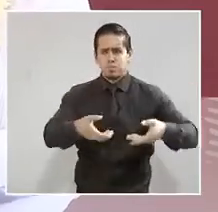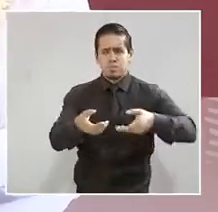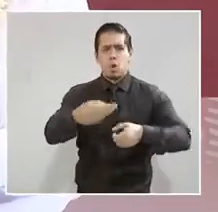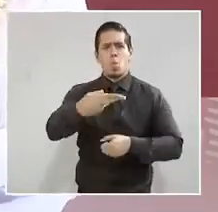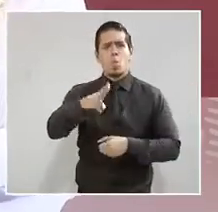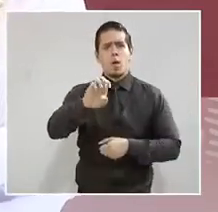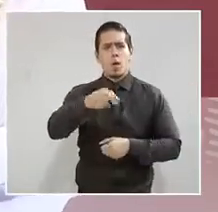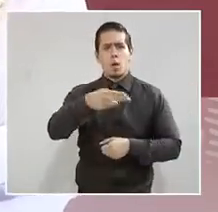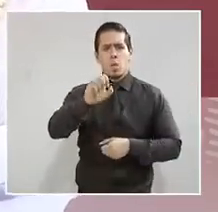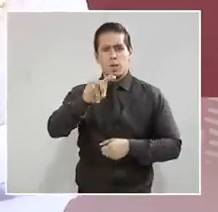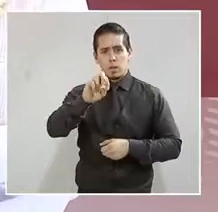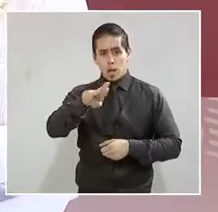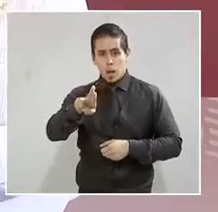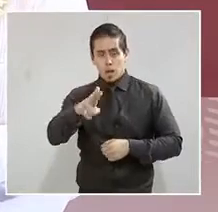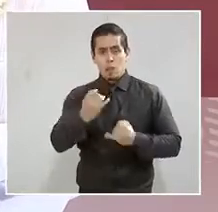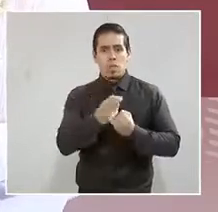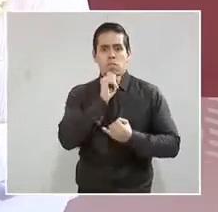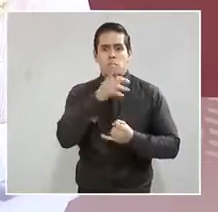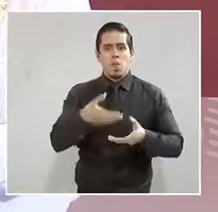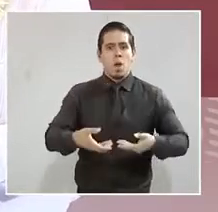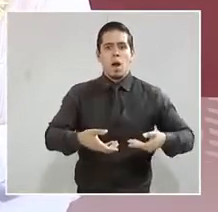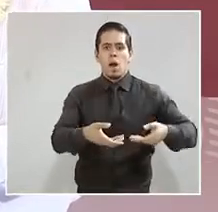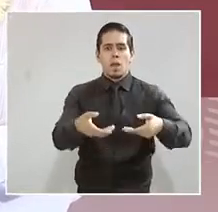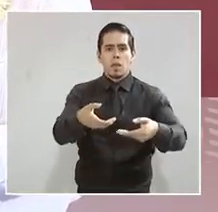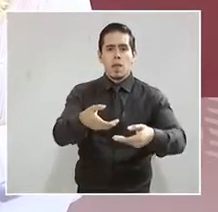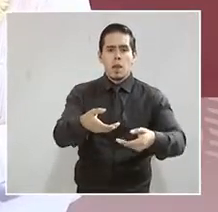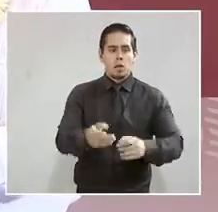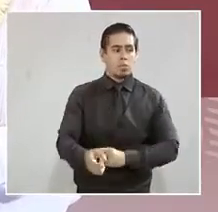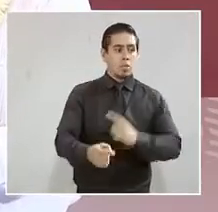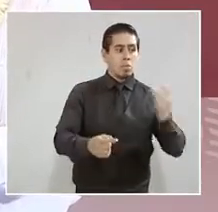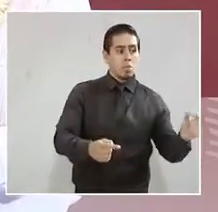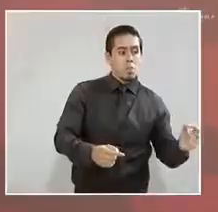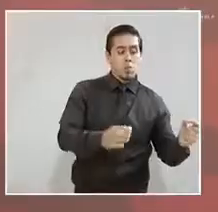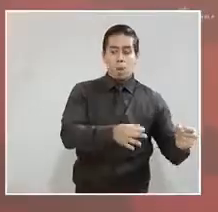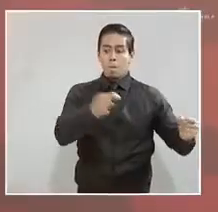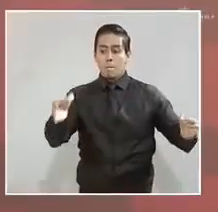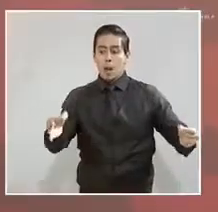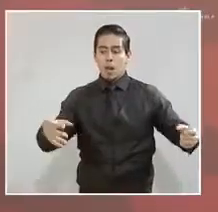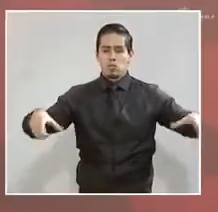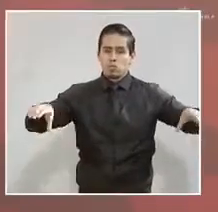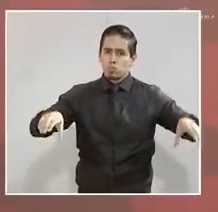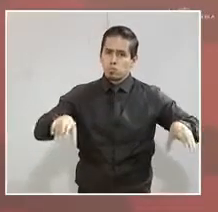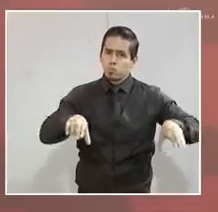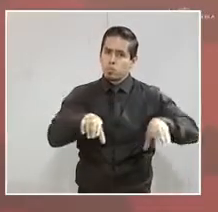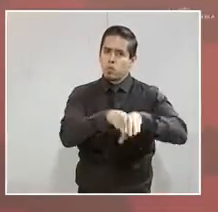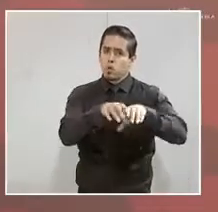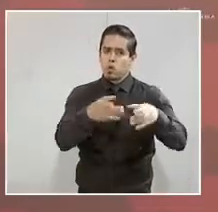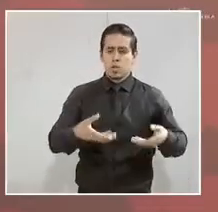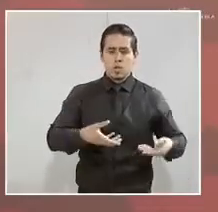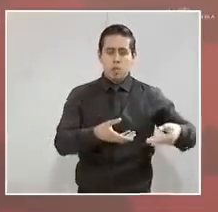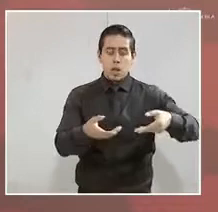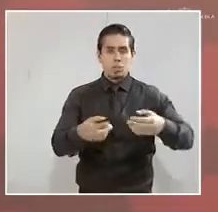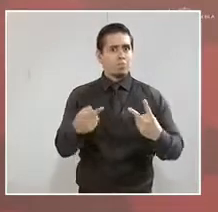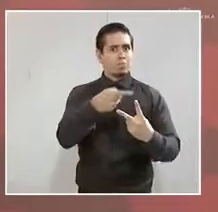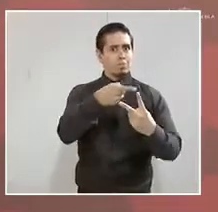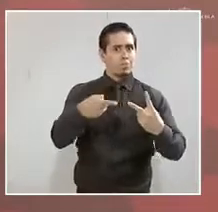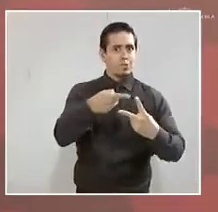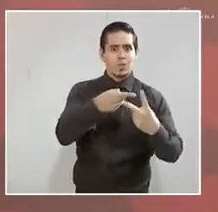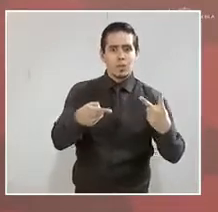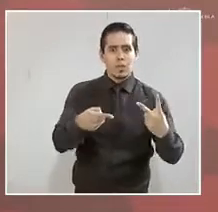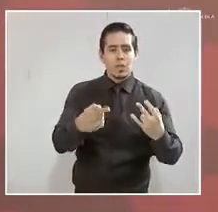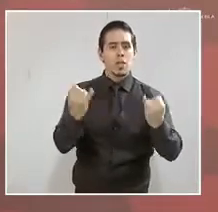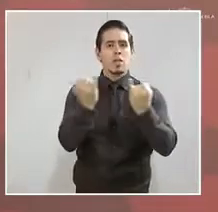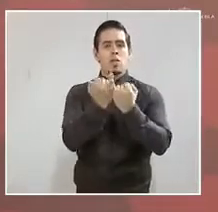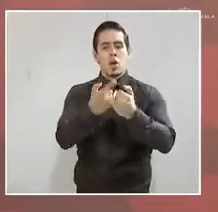Chico hicimos la carretera de Chiautla a Huehuetlán el Chico en dos tramos, en dos vertientes. Vamos a